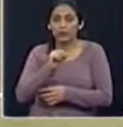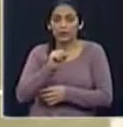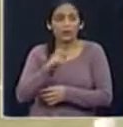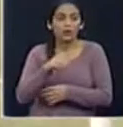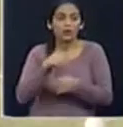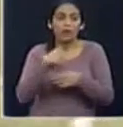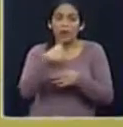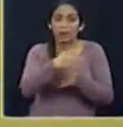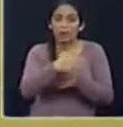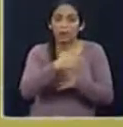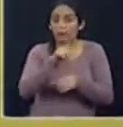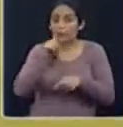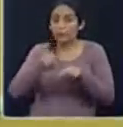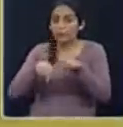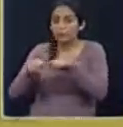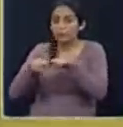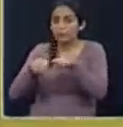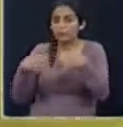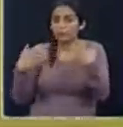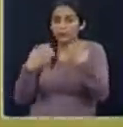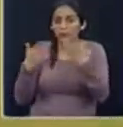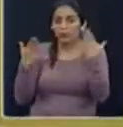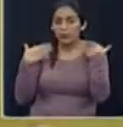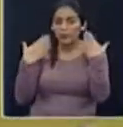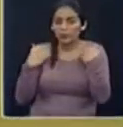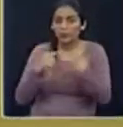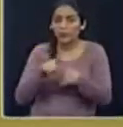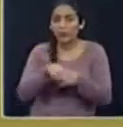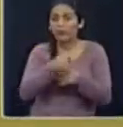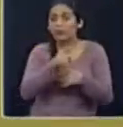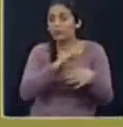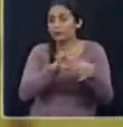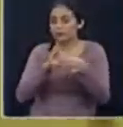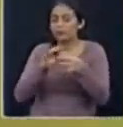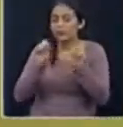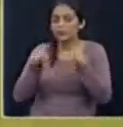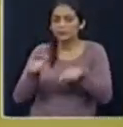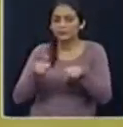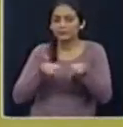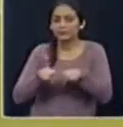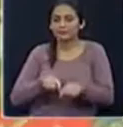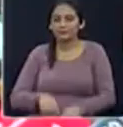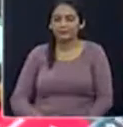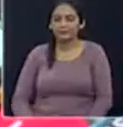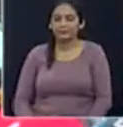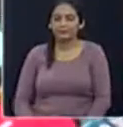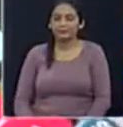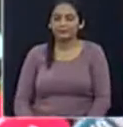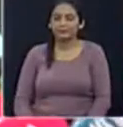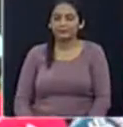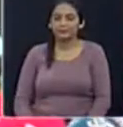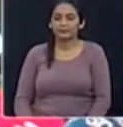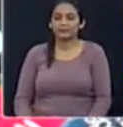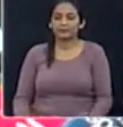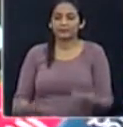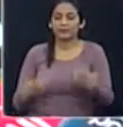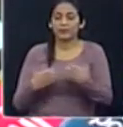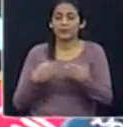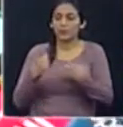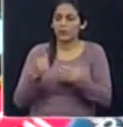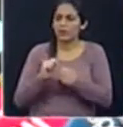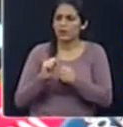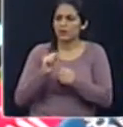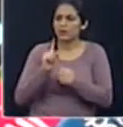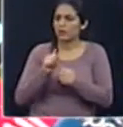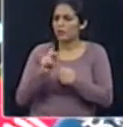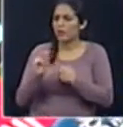frente a Guayaquil City. El resto del plantel trabaja con la mente puesta en el equipo Huancavilca. Son jugadores súper rápidos, tienen jugadores súper rápidos por afuera.